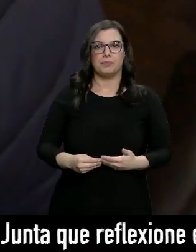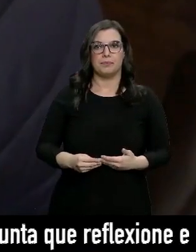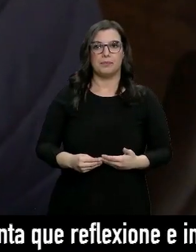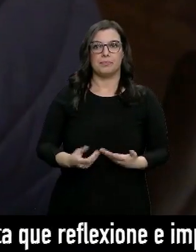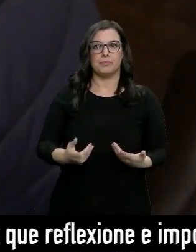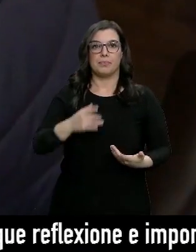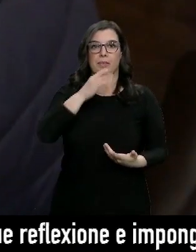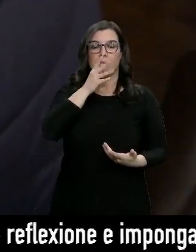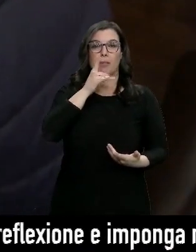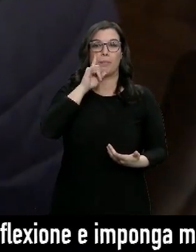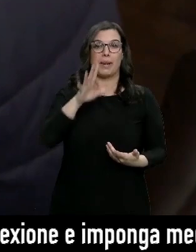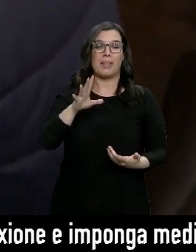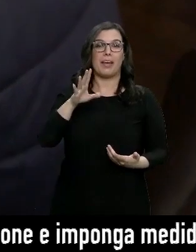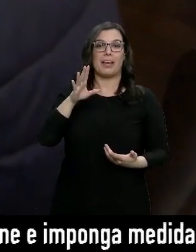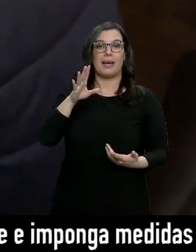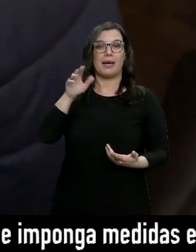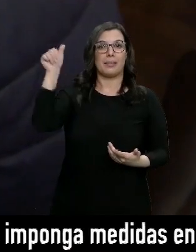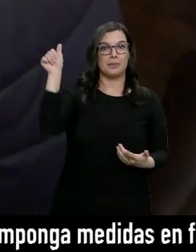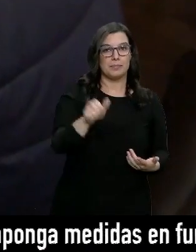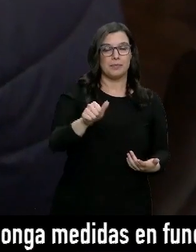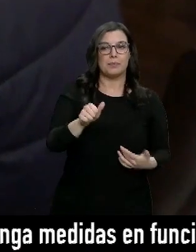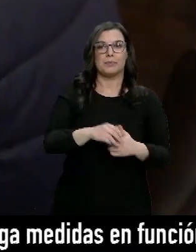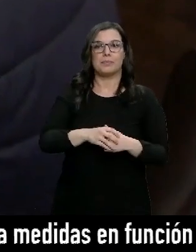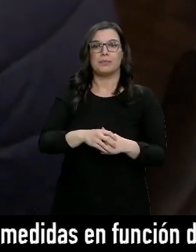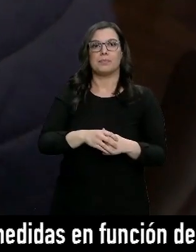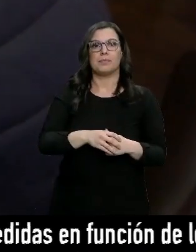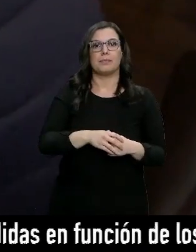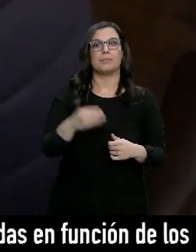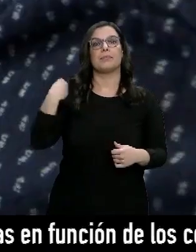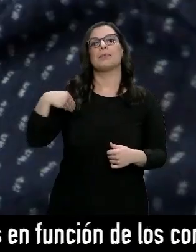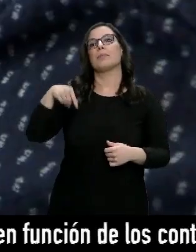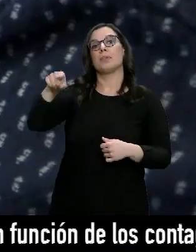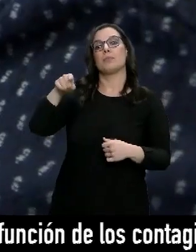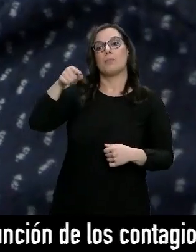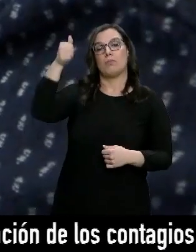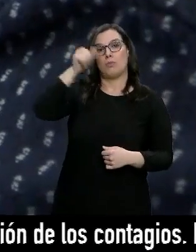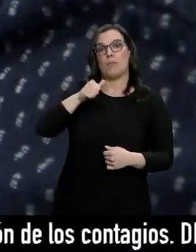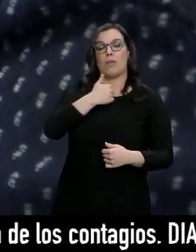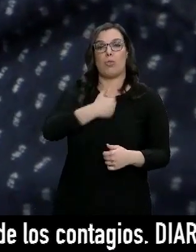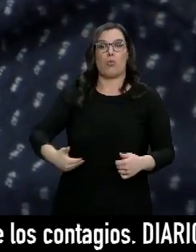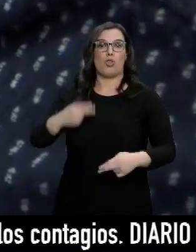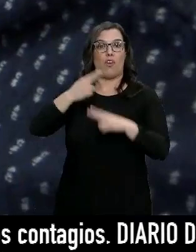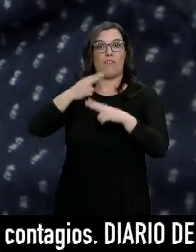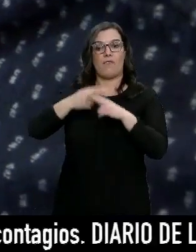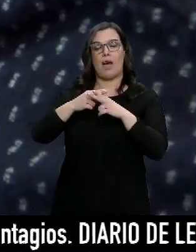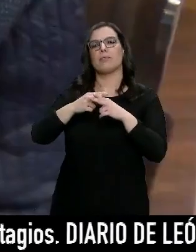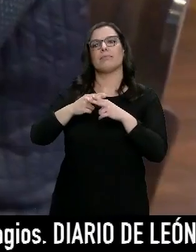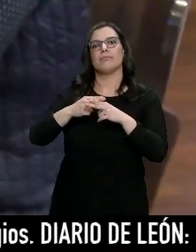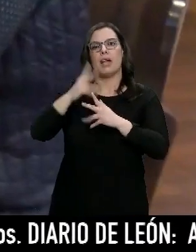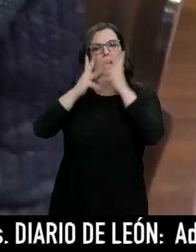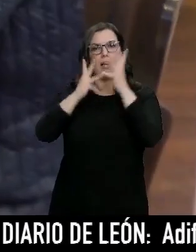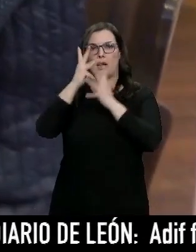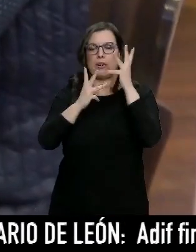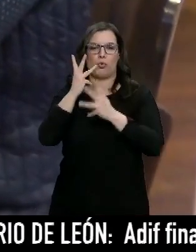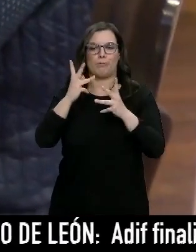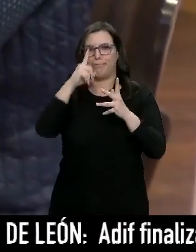Bueno, no podemos escuchar esas declaraciones. A este hostelero de Soria las cuentas no le salen. Con su restaurante cerrado debe hacer frente a unos costes fijos